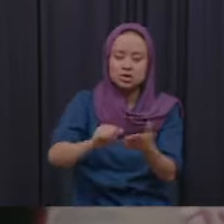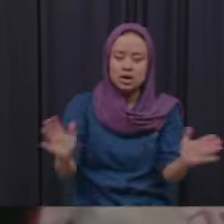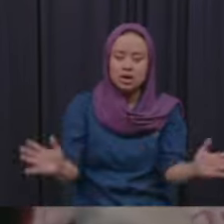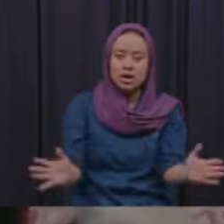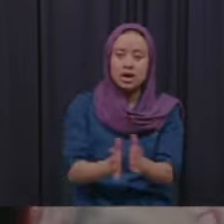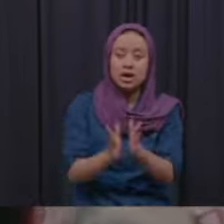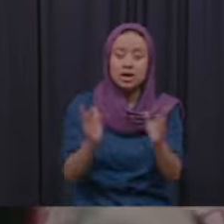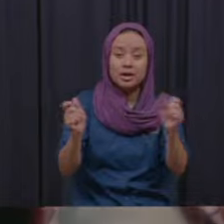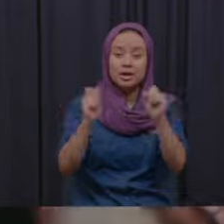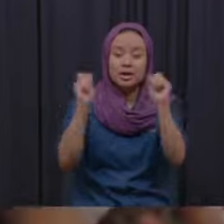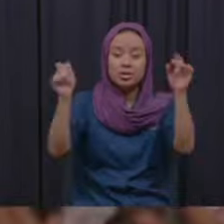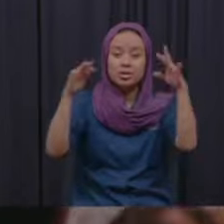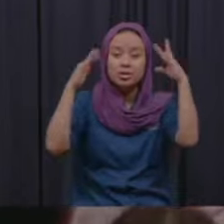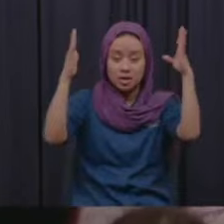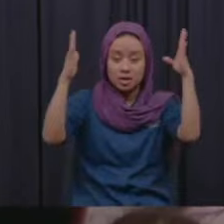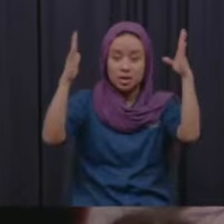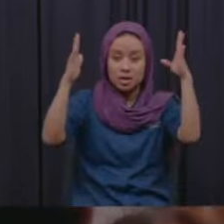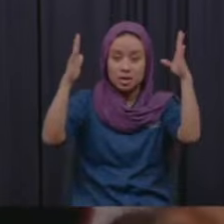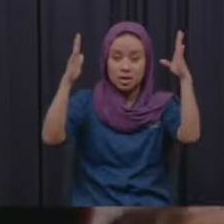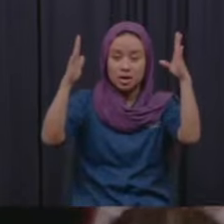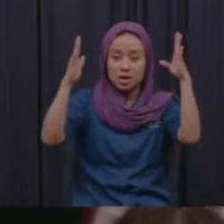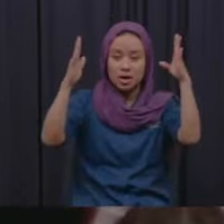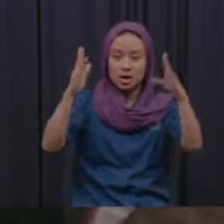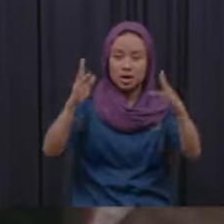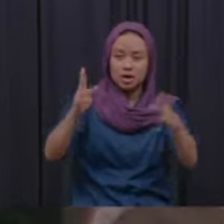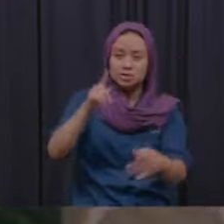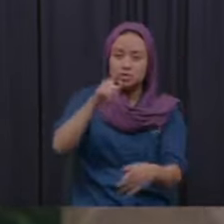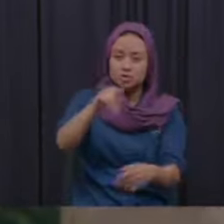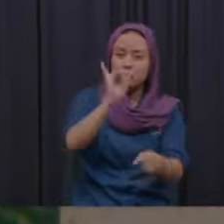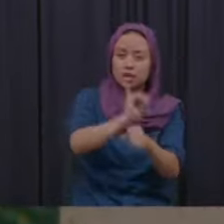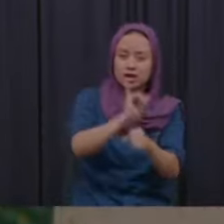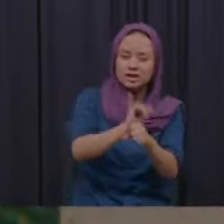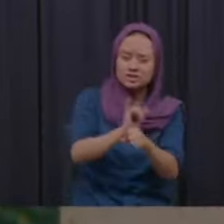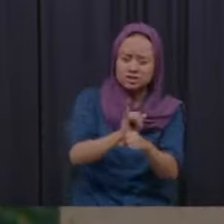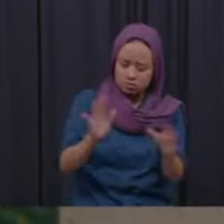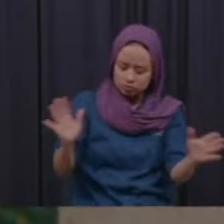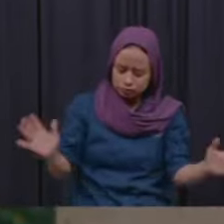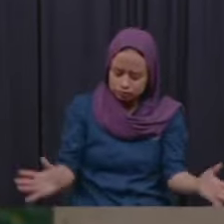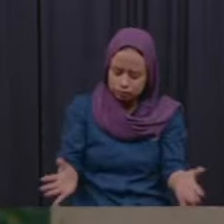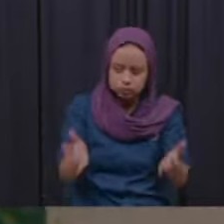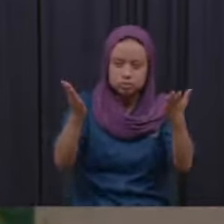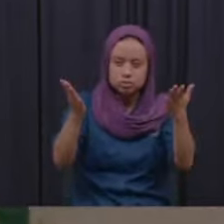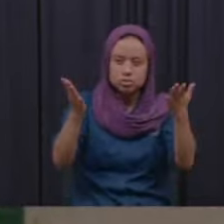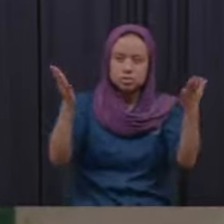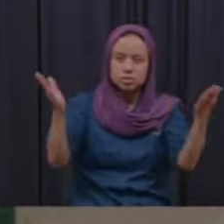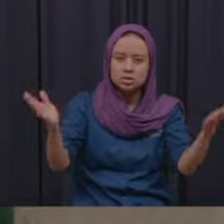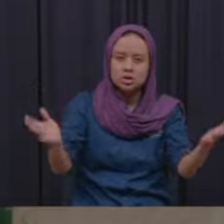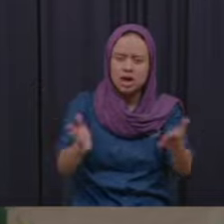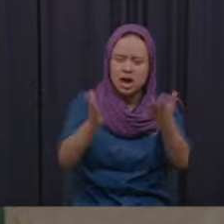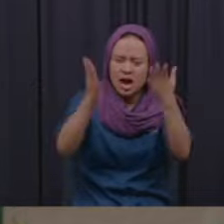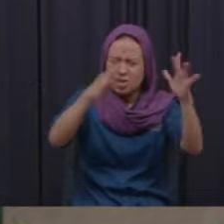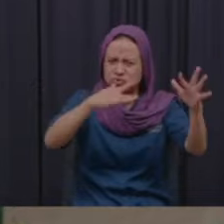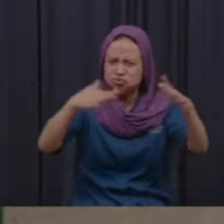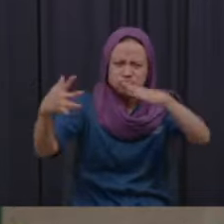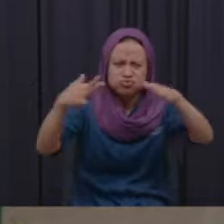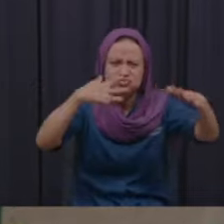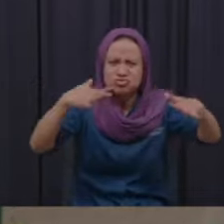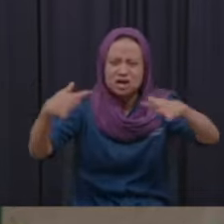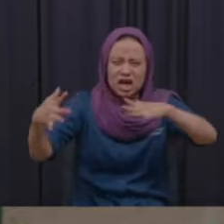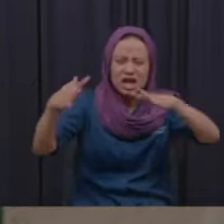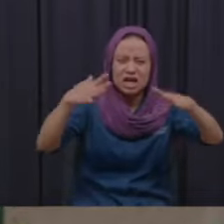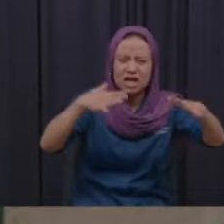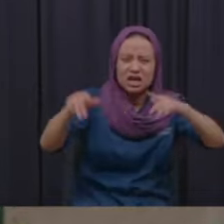aleluya. No te canses, iglesia, no te canses. Hay una guerra peleándose ahora